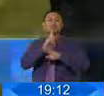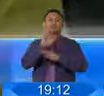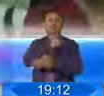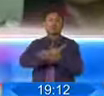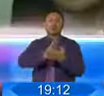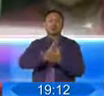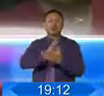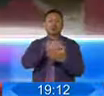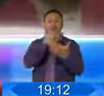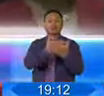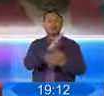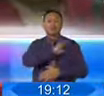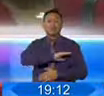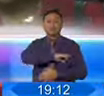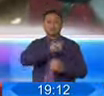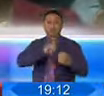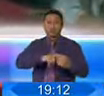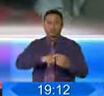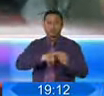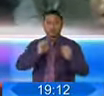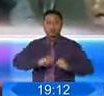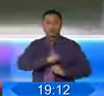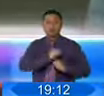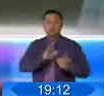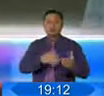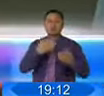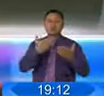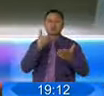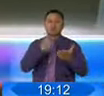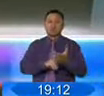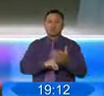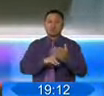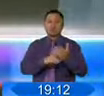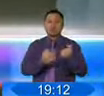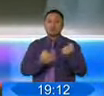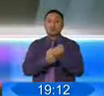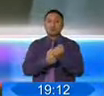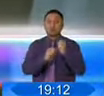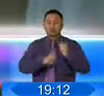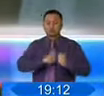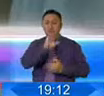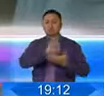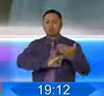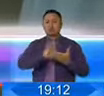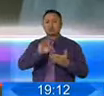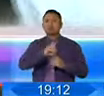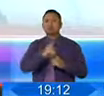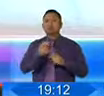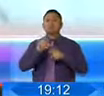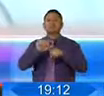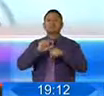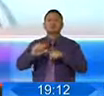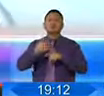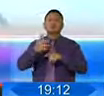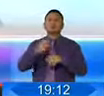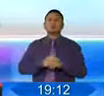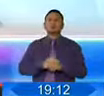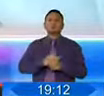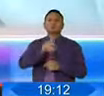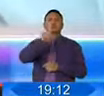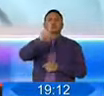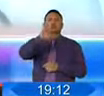dieron cita en el municipio de Quito para entregar una carta de apoyo y aprobación de un crédito de